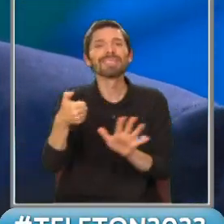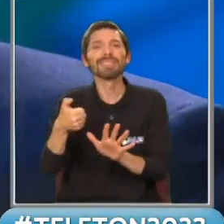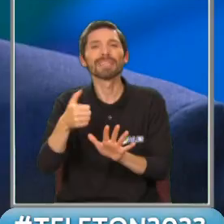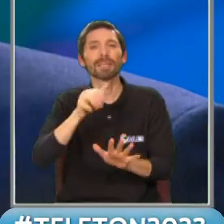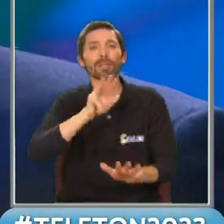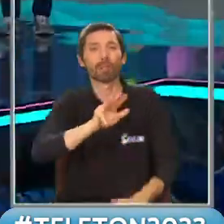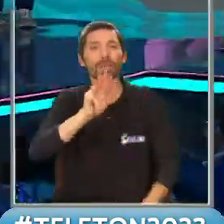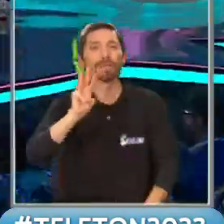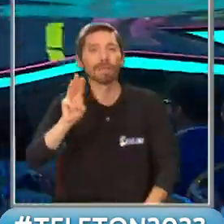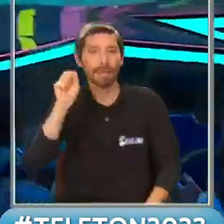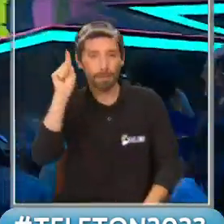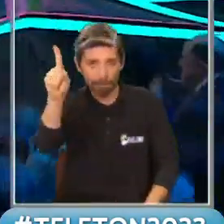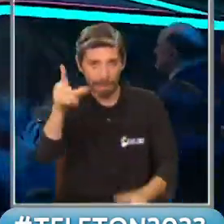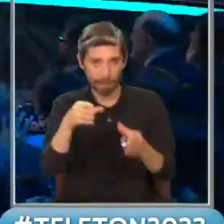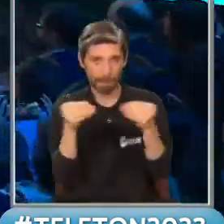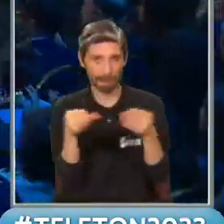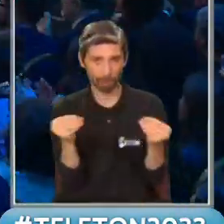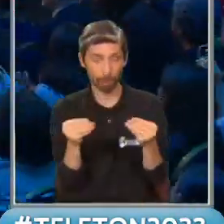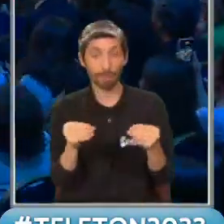21693